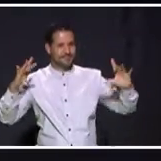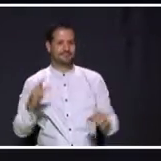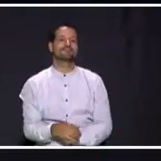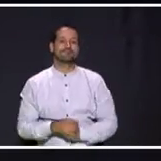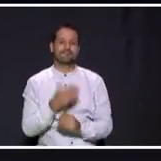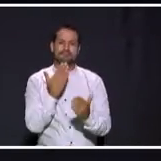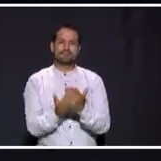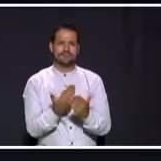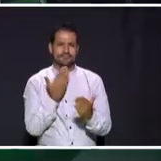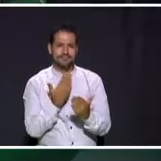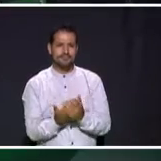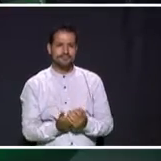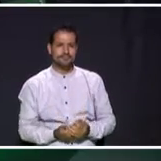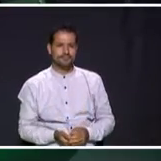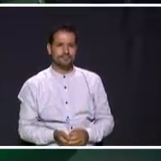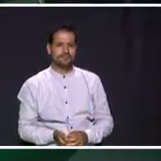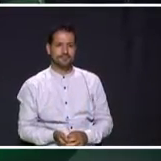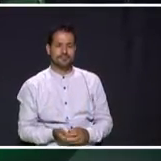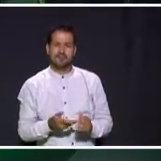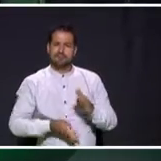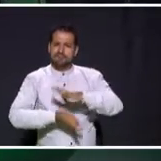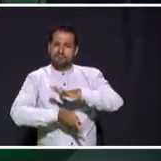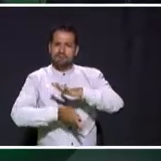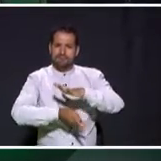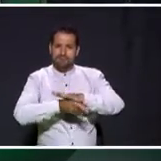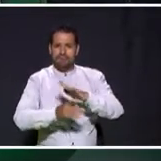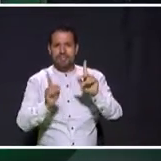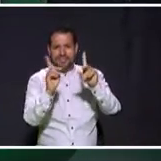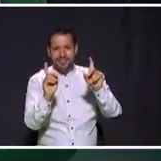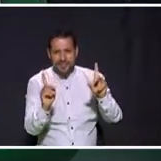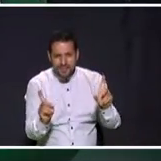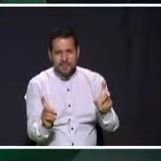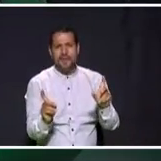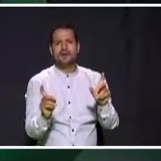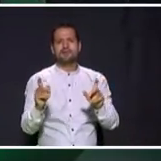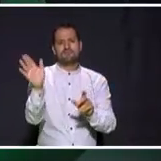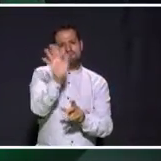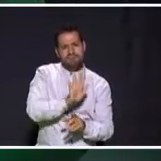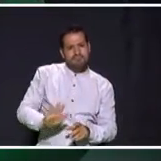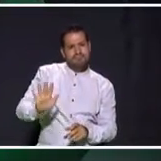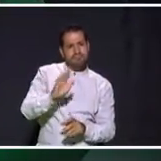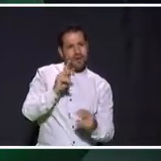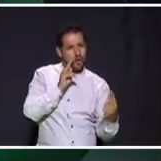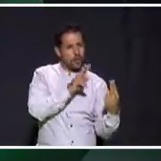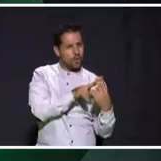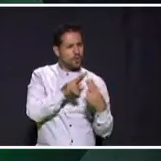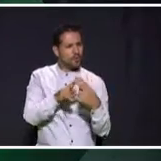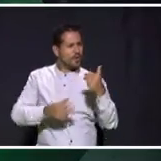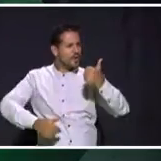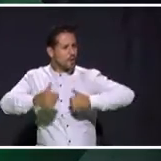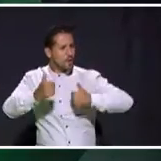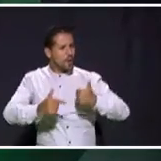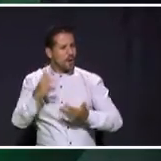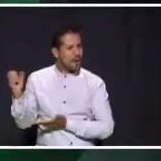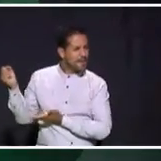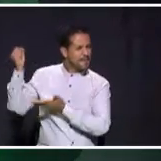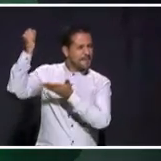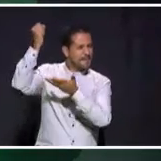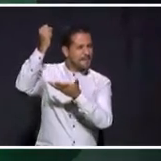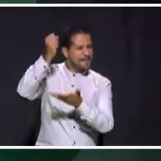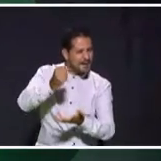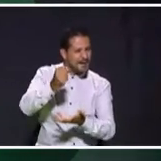candidato es tiempo para seguir hablando de megaobras y de infraestructura vial del departamento de conocer qué fue lo que priorizaron los televidentes